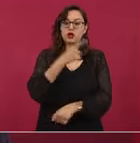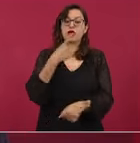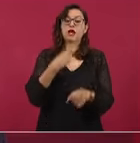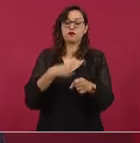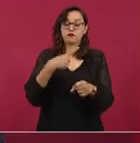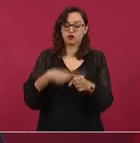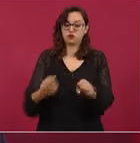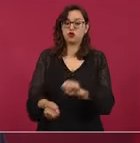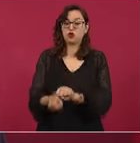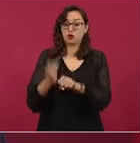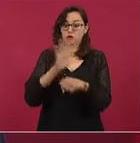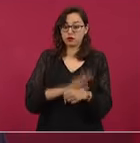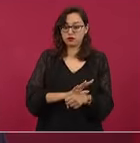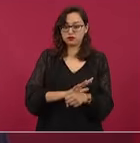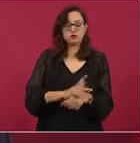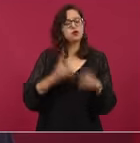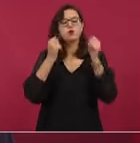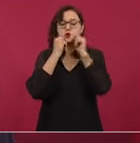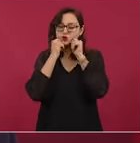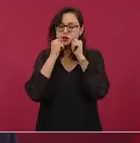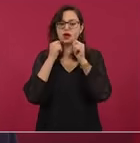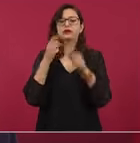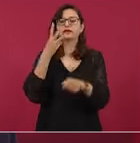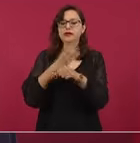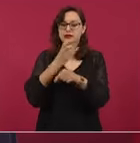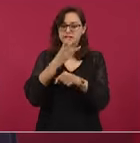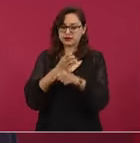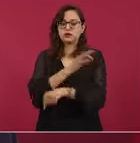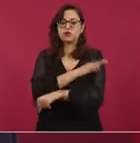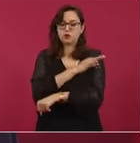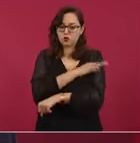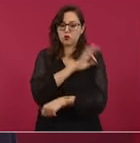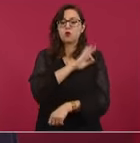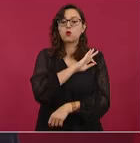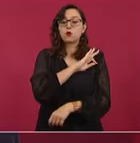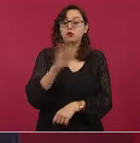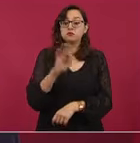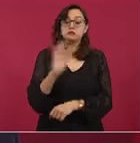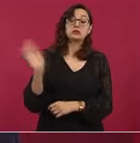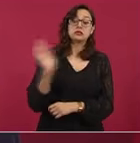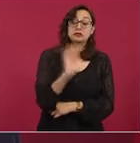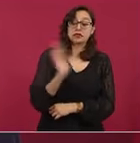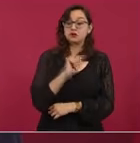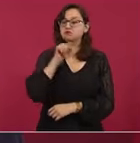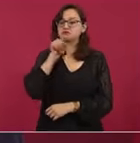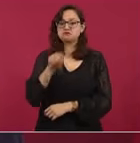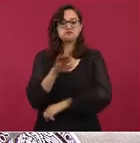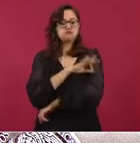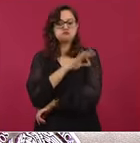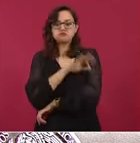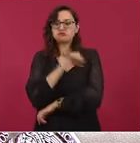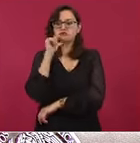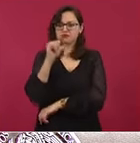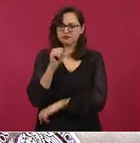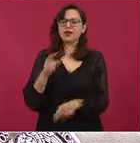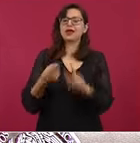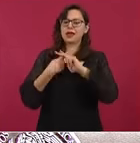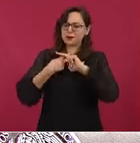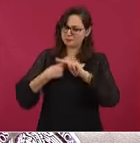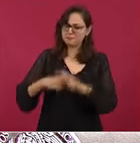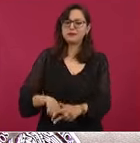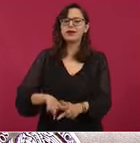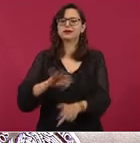modos, vacúnate con el refuerzo. Y si no te has vacunado y es la primera vez que piensas en ello, vacúnate. Aún